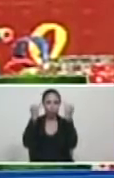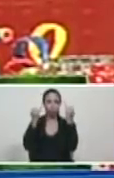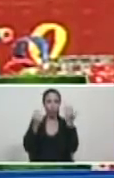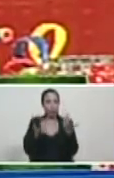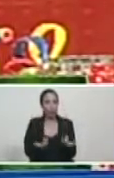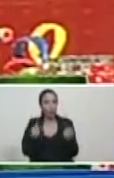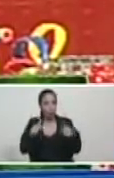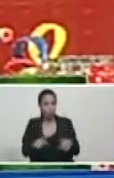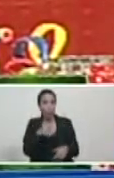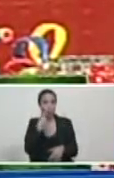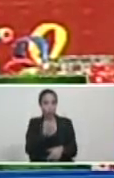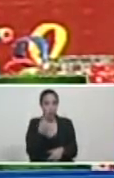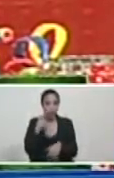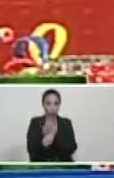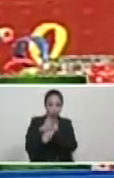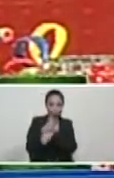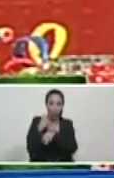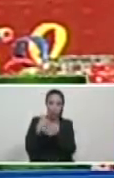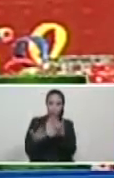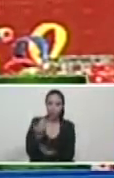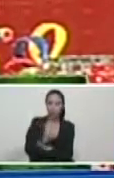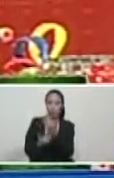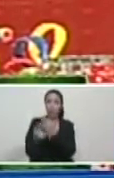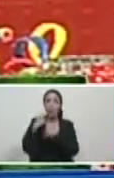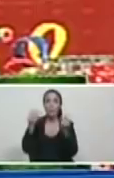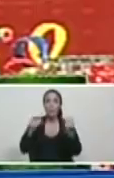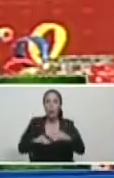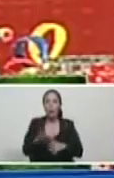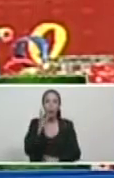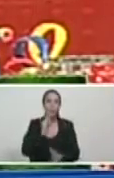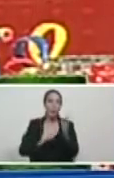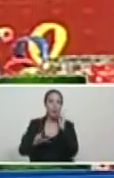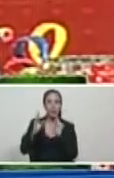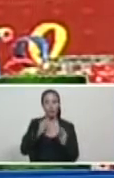poder político del país, pero además tenemos la experiencia